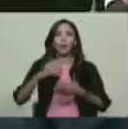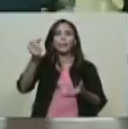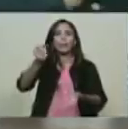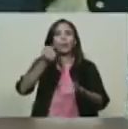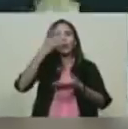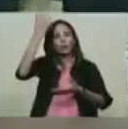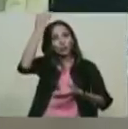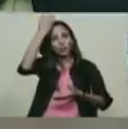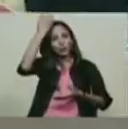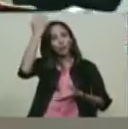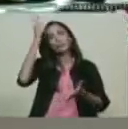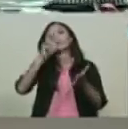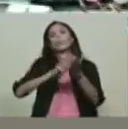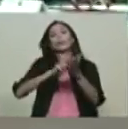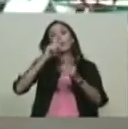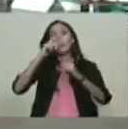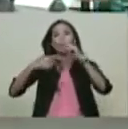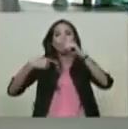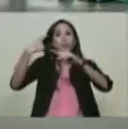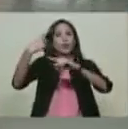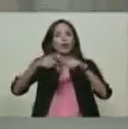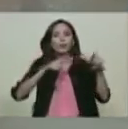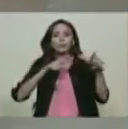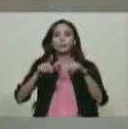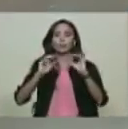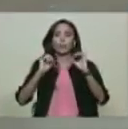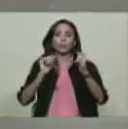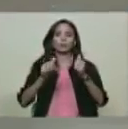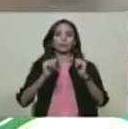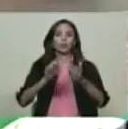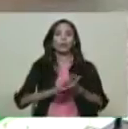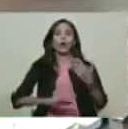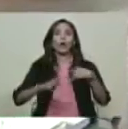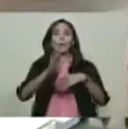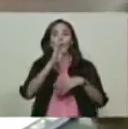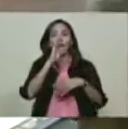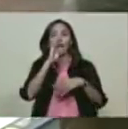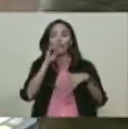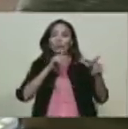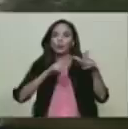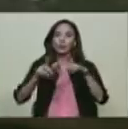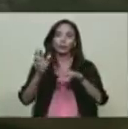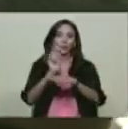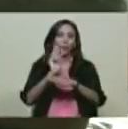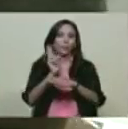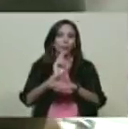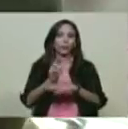A partir de mañana mismo, en su cuenta bancaria directa.